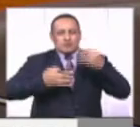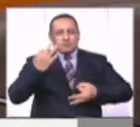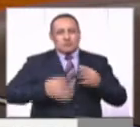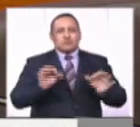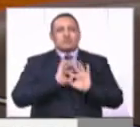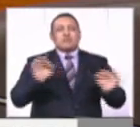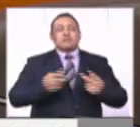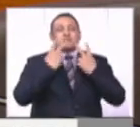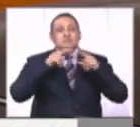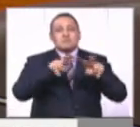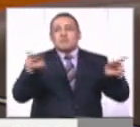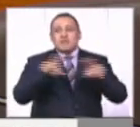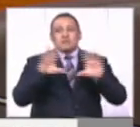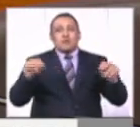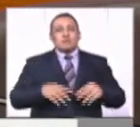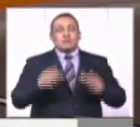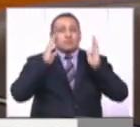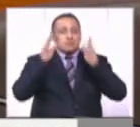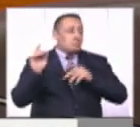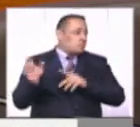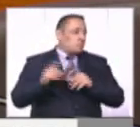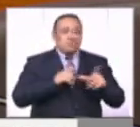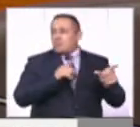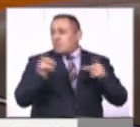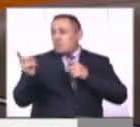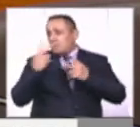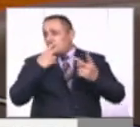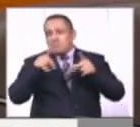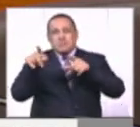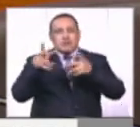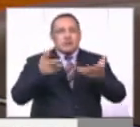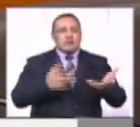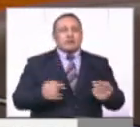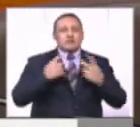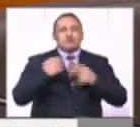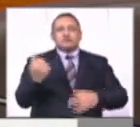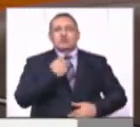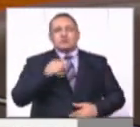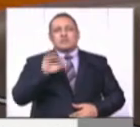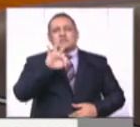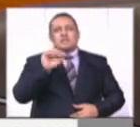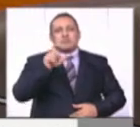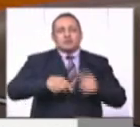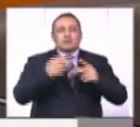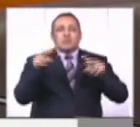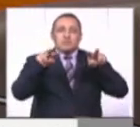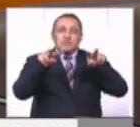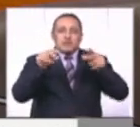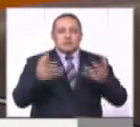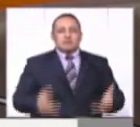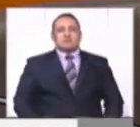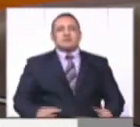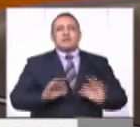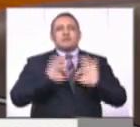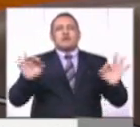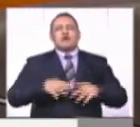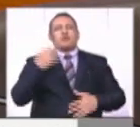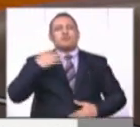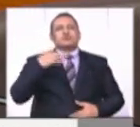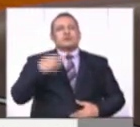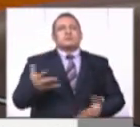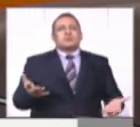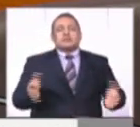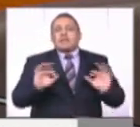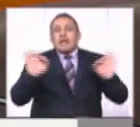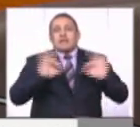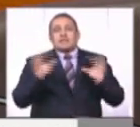nada mire ni siquiera me escuchan todos están volteados miren solamente tres personas me están mirando como siempre